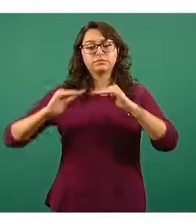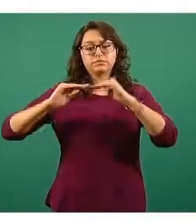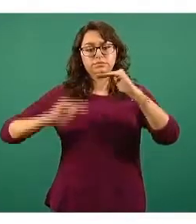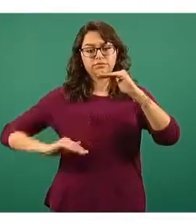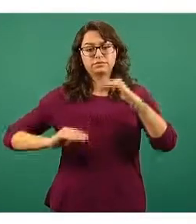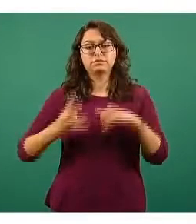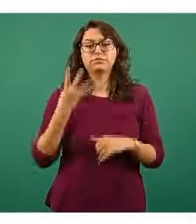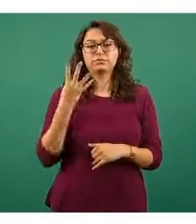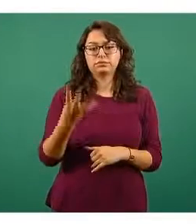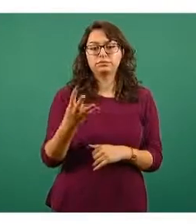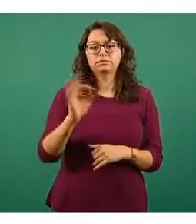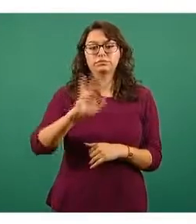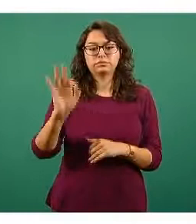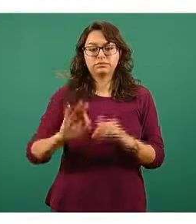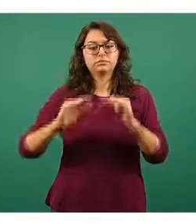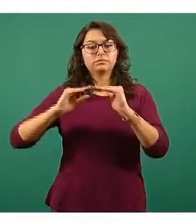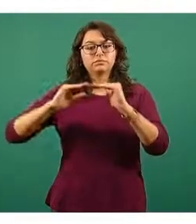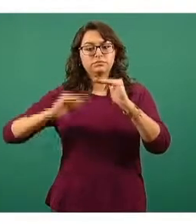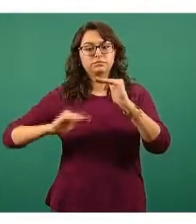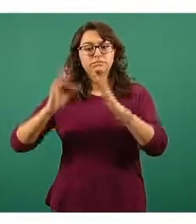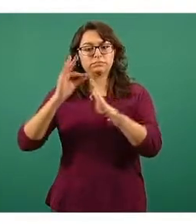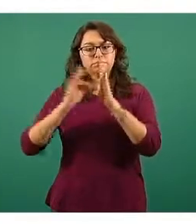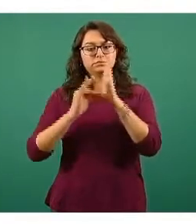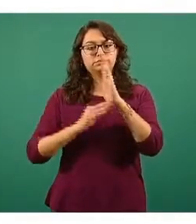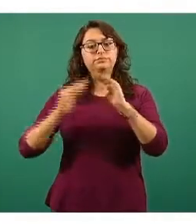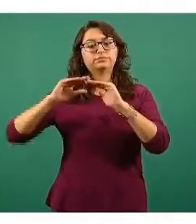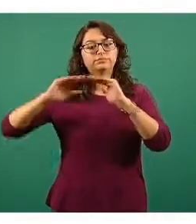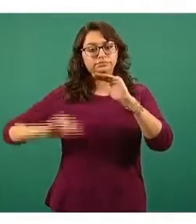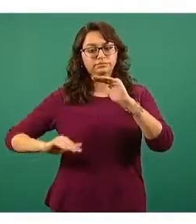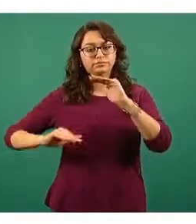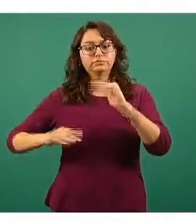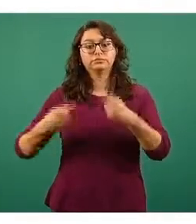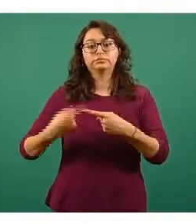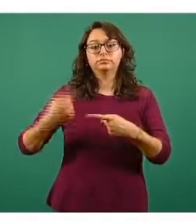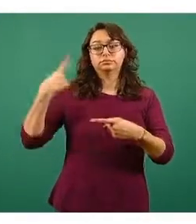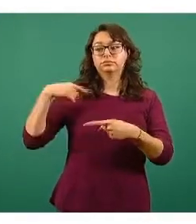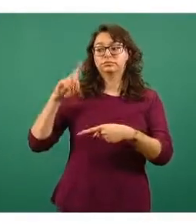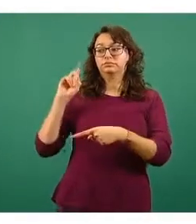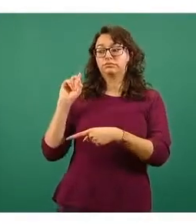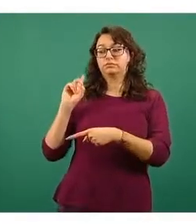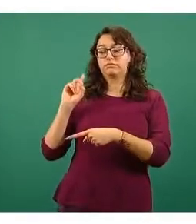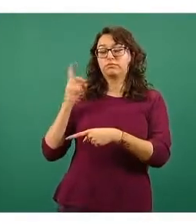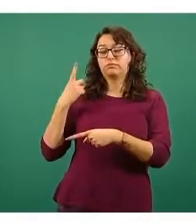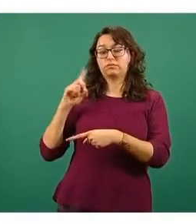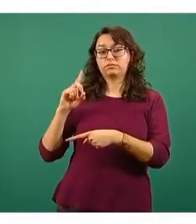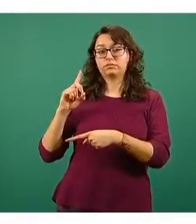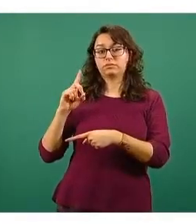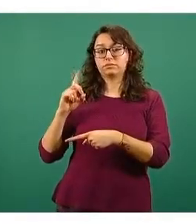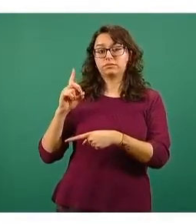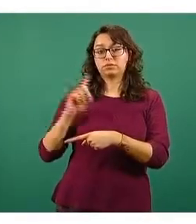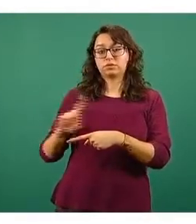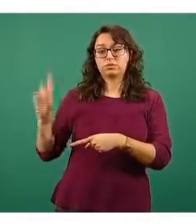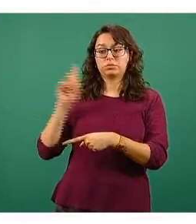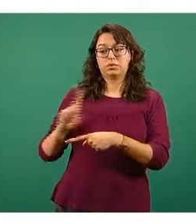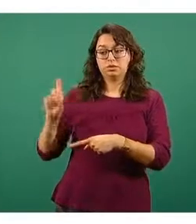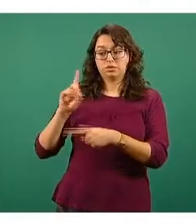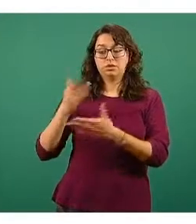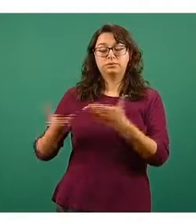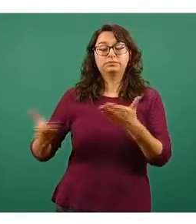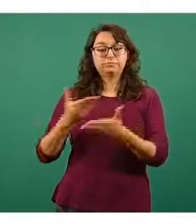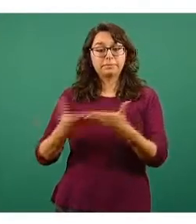porcentuales menos con los que abrimos el día domingo. Sin embargo, como podemos ver, habíamos tenido